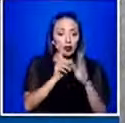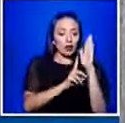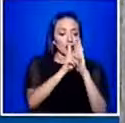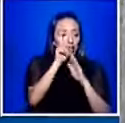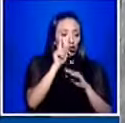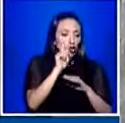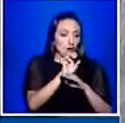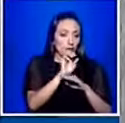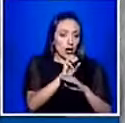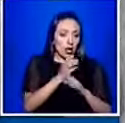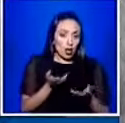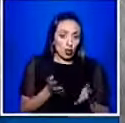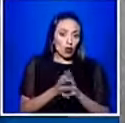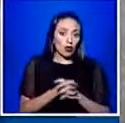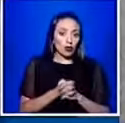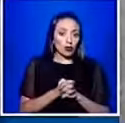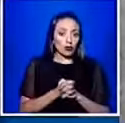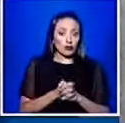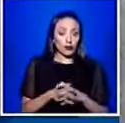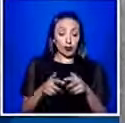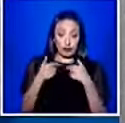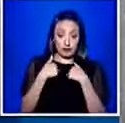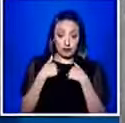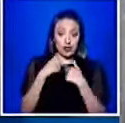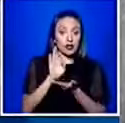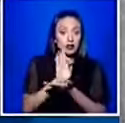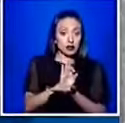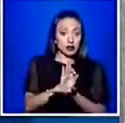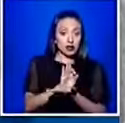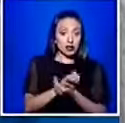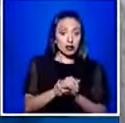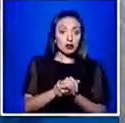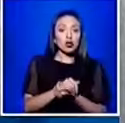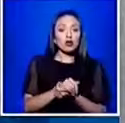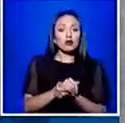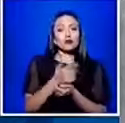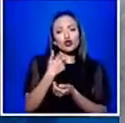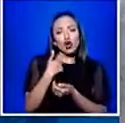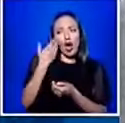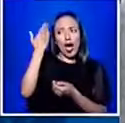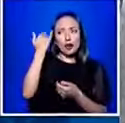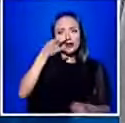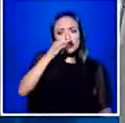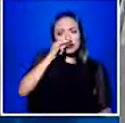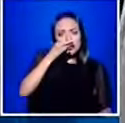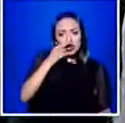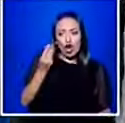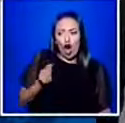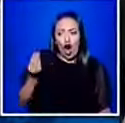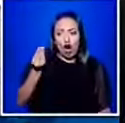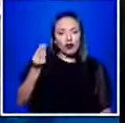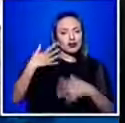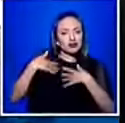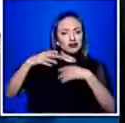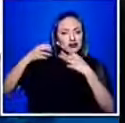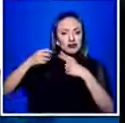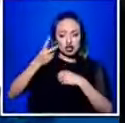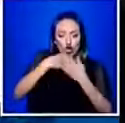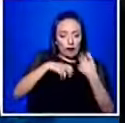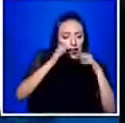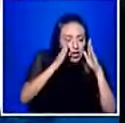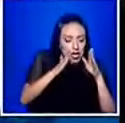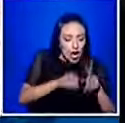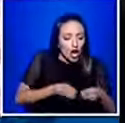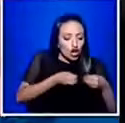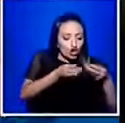Ecuador. Entonces, yo, mi testimonio es que por un poco de descuido de darles el estudio a mis hijas,